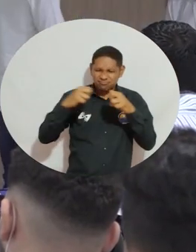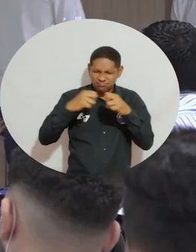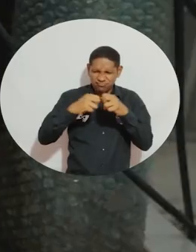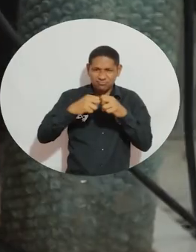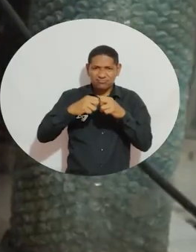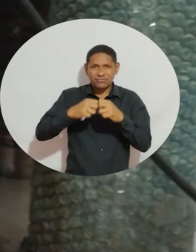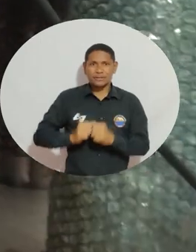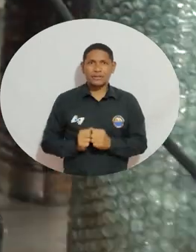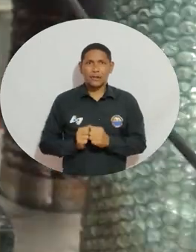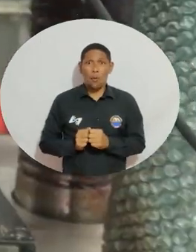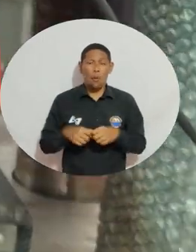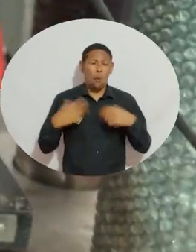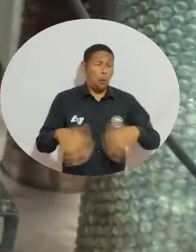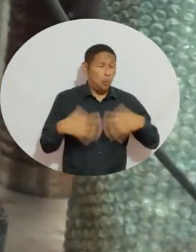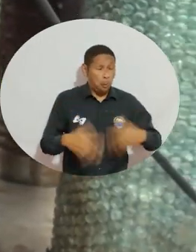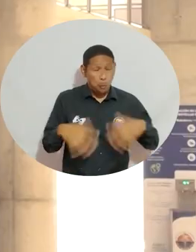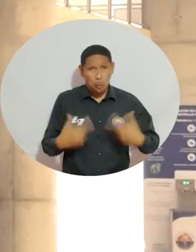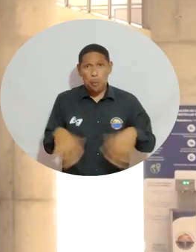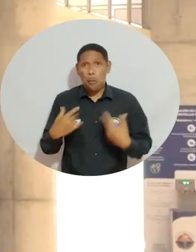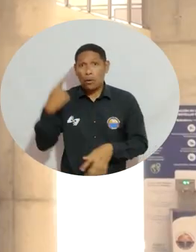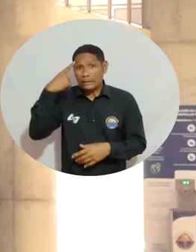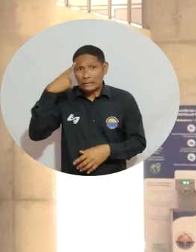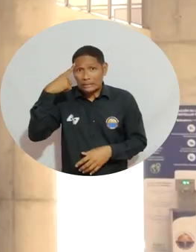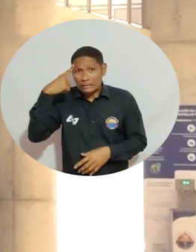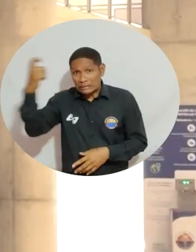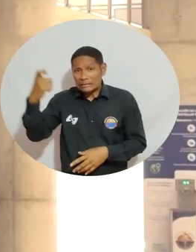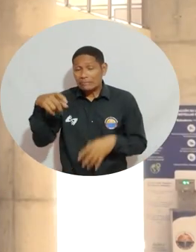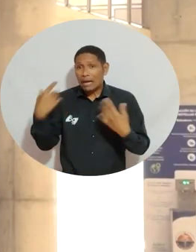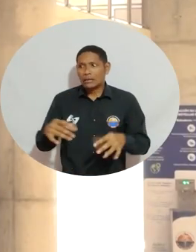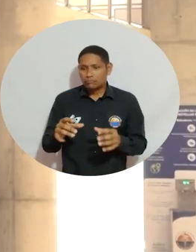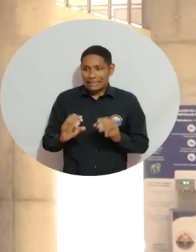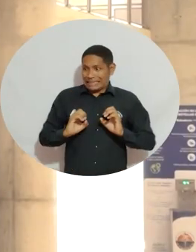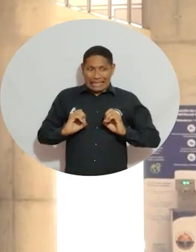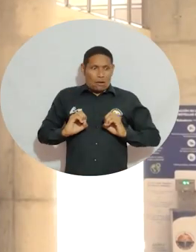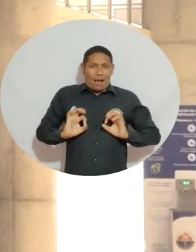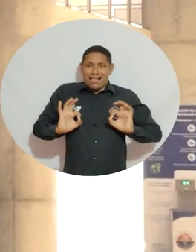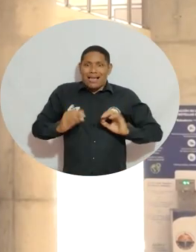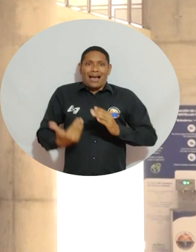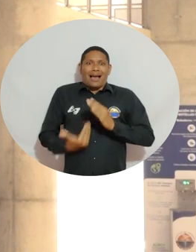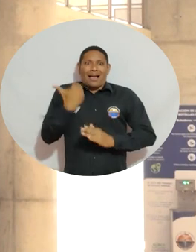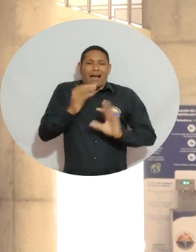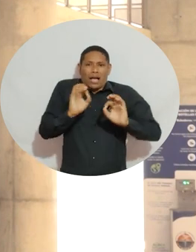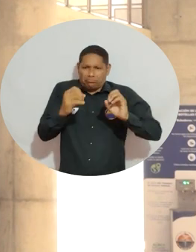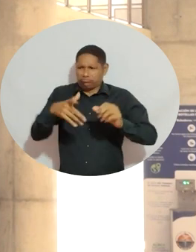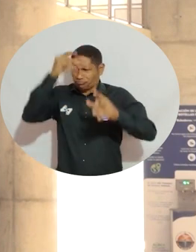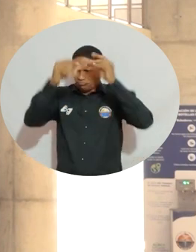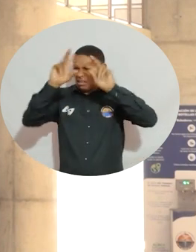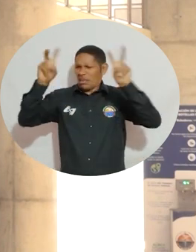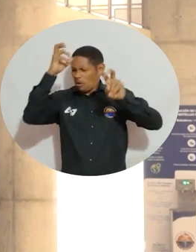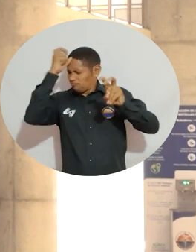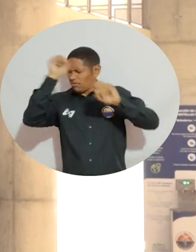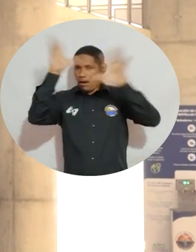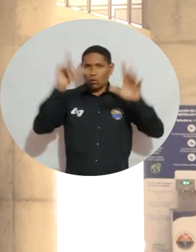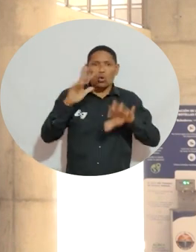generar electricidad. Un desafío bastante grande, la verdad, porque literalmente es empezar de cero, o sea, no tenemos ni siquiera nada